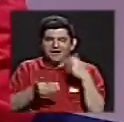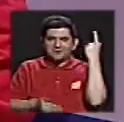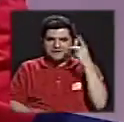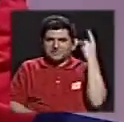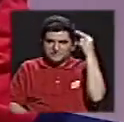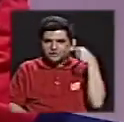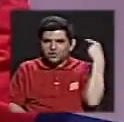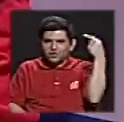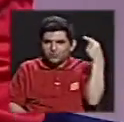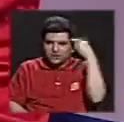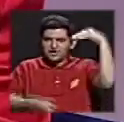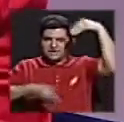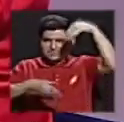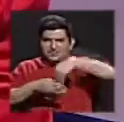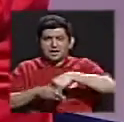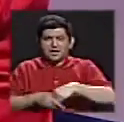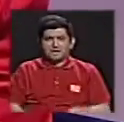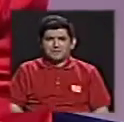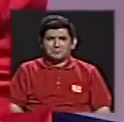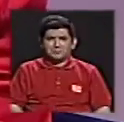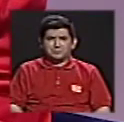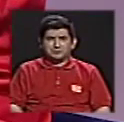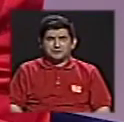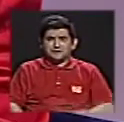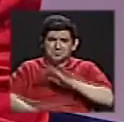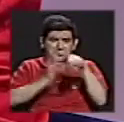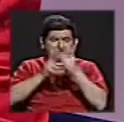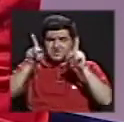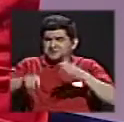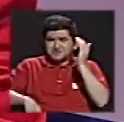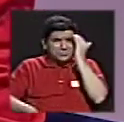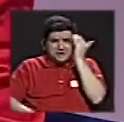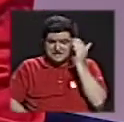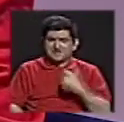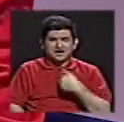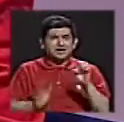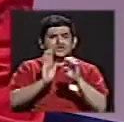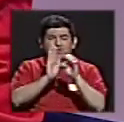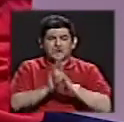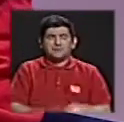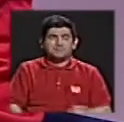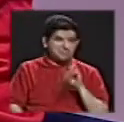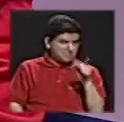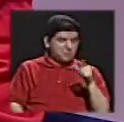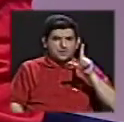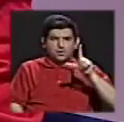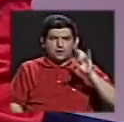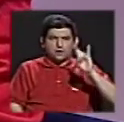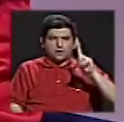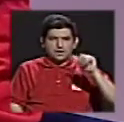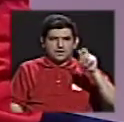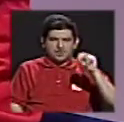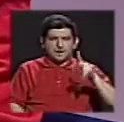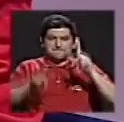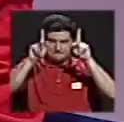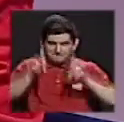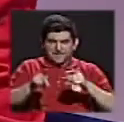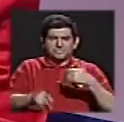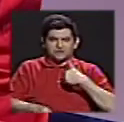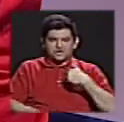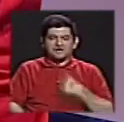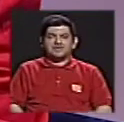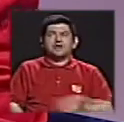política de gobierno. O sea, para nadie es un secreto, ¿verdad? Incluso yo pongo el ejemplo de Lilian, cuando Lilian es una de las personas que